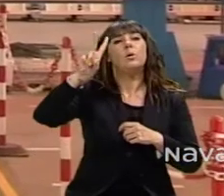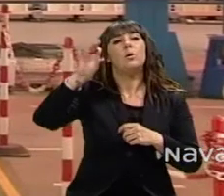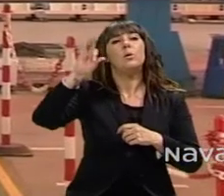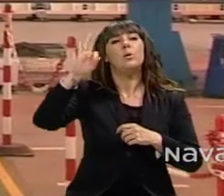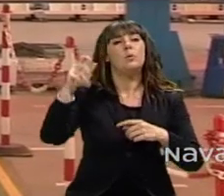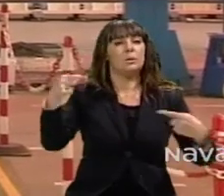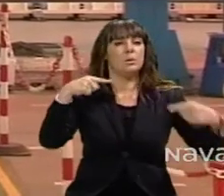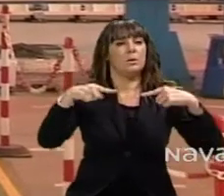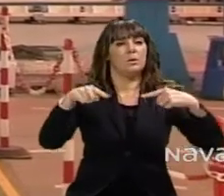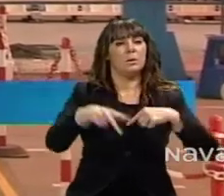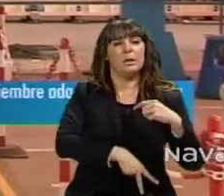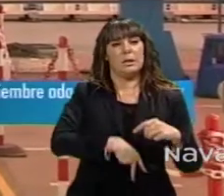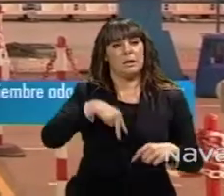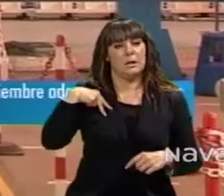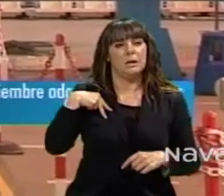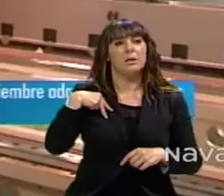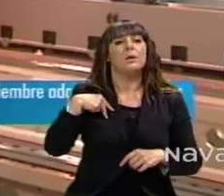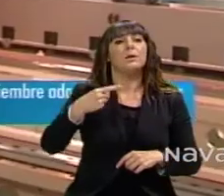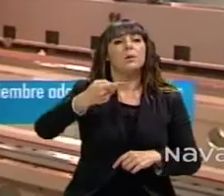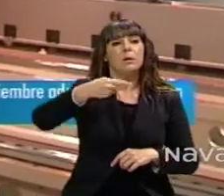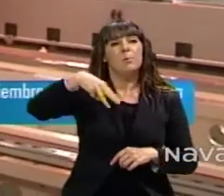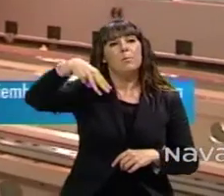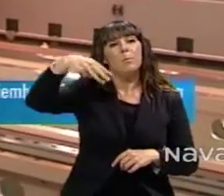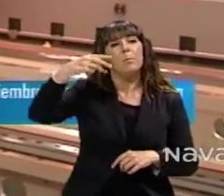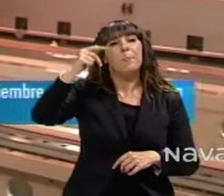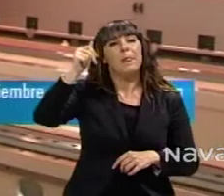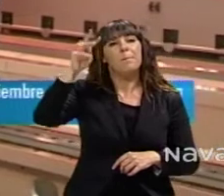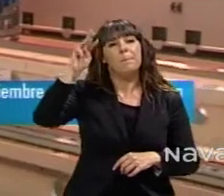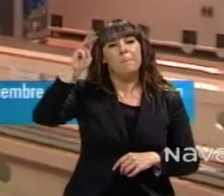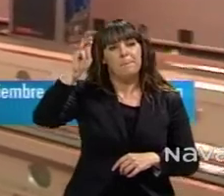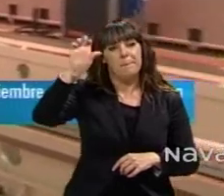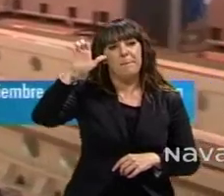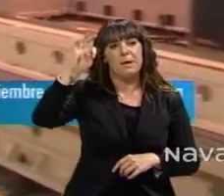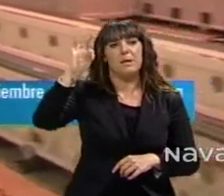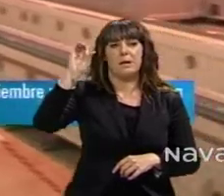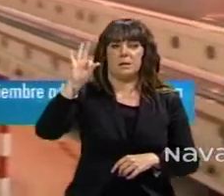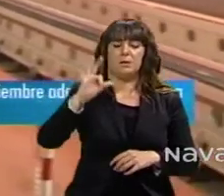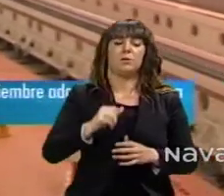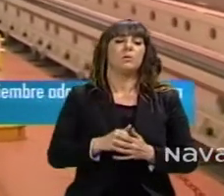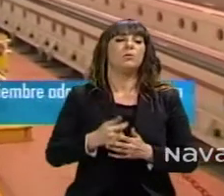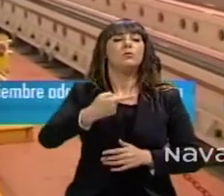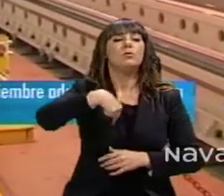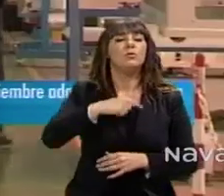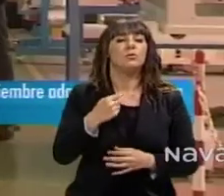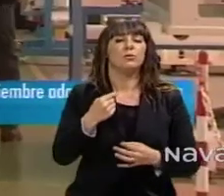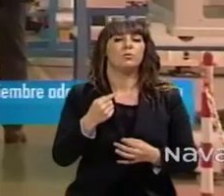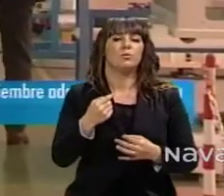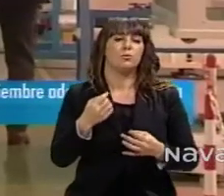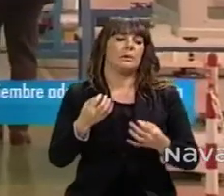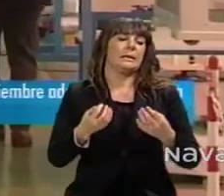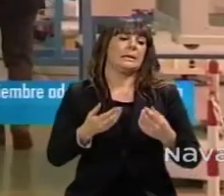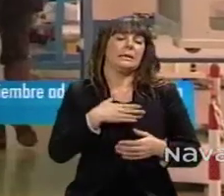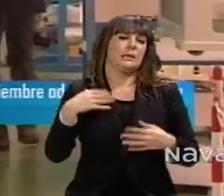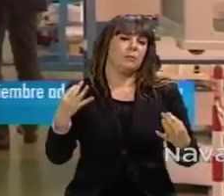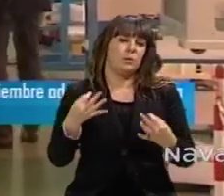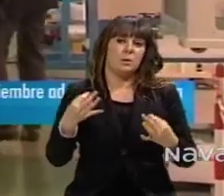que nos visitan representan al estado de Carolina del Sur y de alguna manera lo que quieren es ver con nosotros si